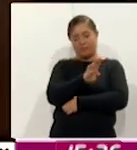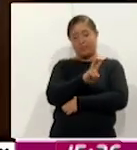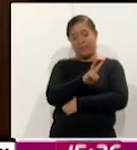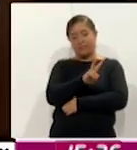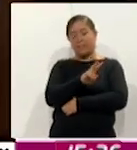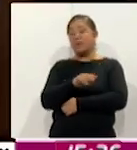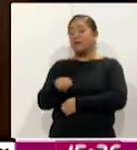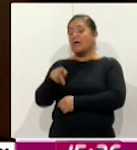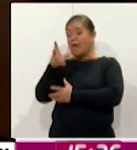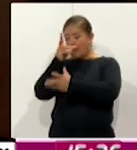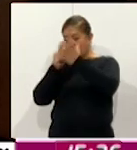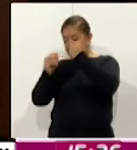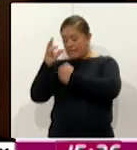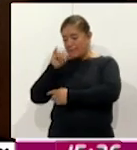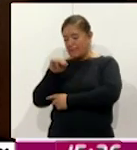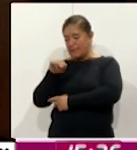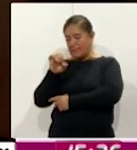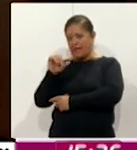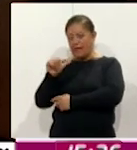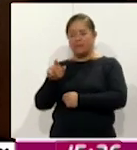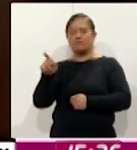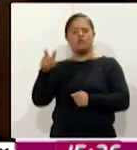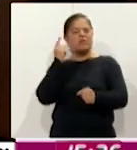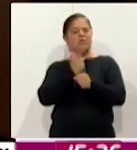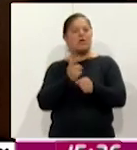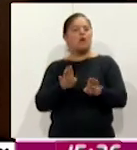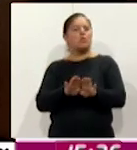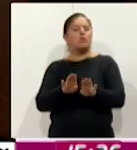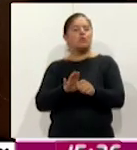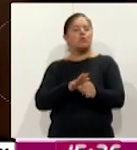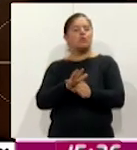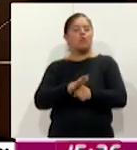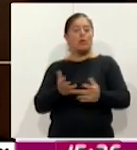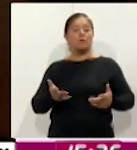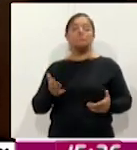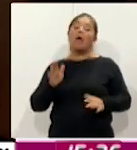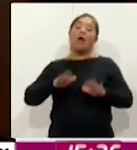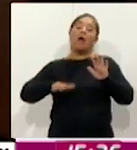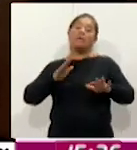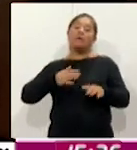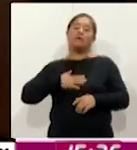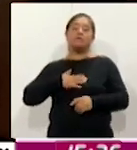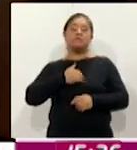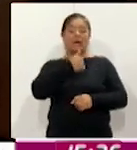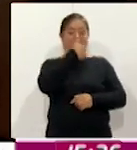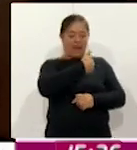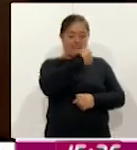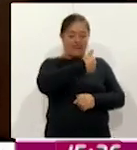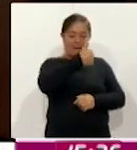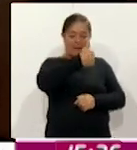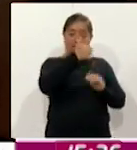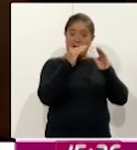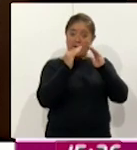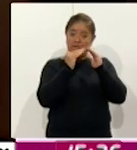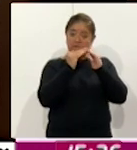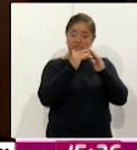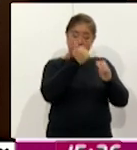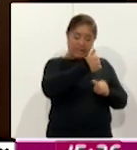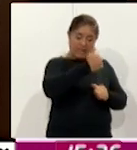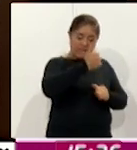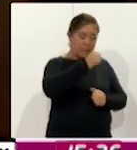personas? Pues mire, se va haciendo a veces barridos en cada localidad, se van tocando puertas y esas